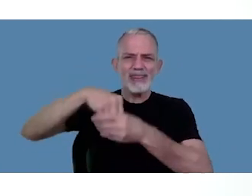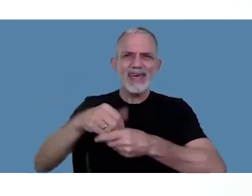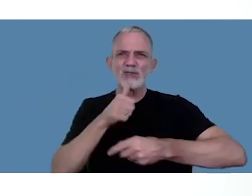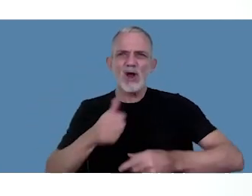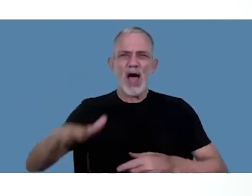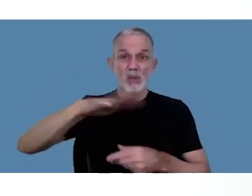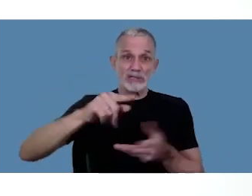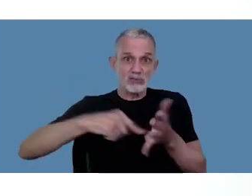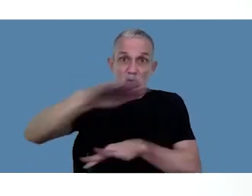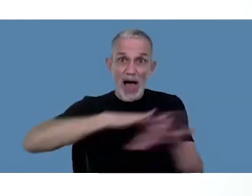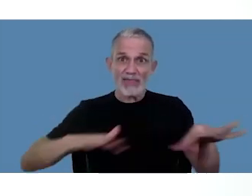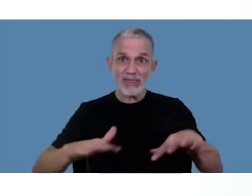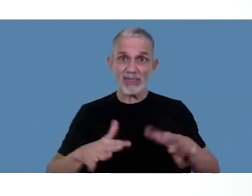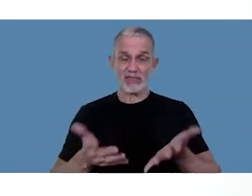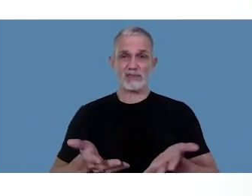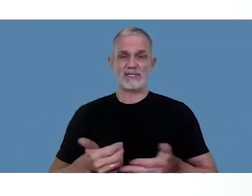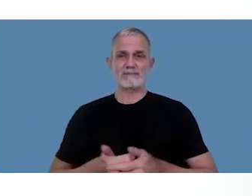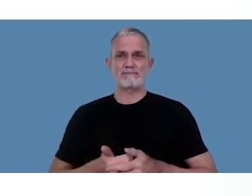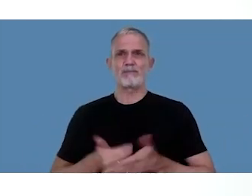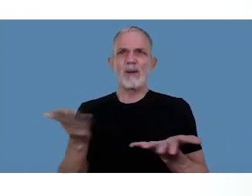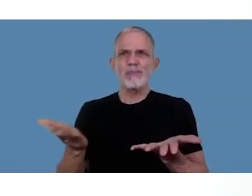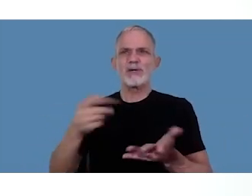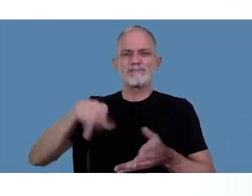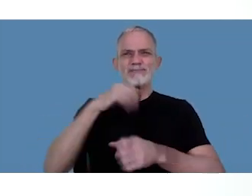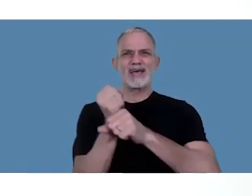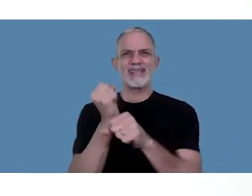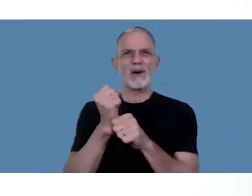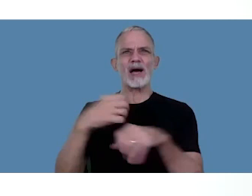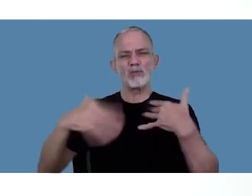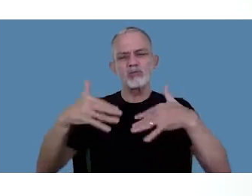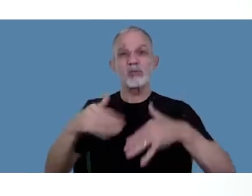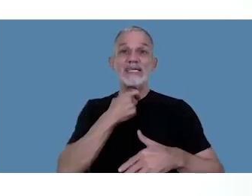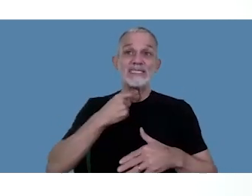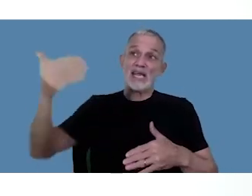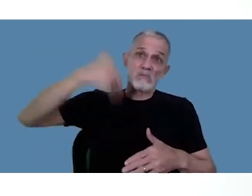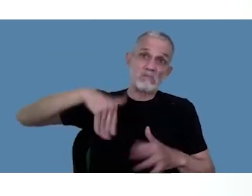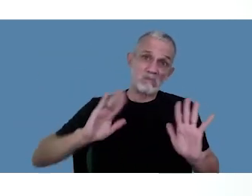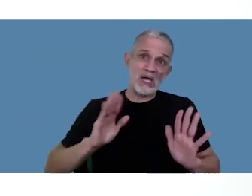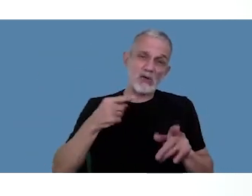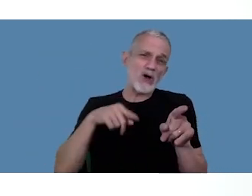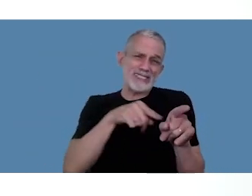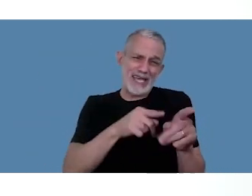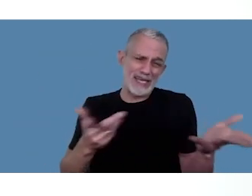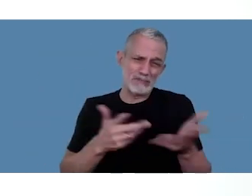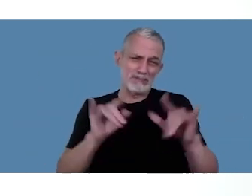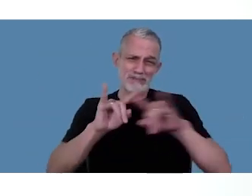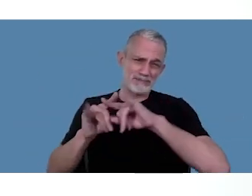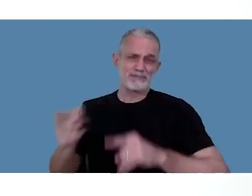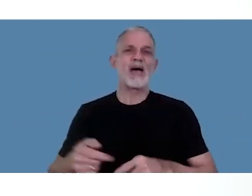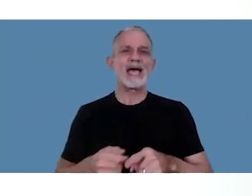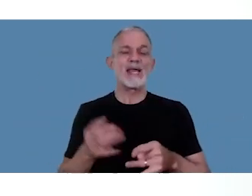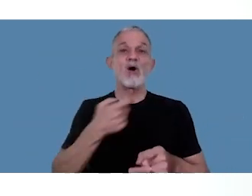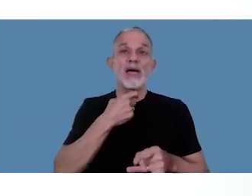ciudad. Por eso estamos trabajando bastante, si nos quieren venir a seguir, y de paso, bueno, todos aquellos que quieran